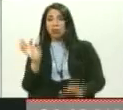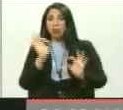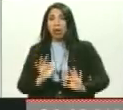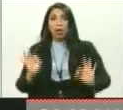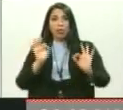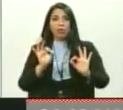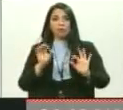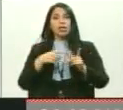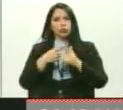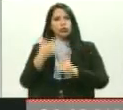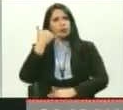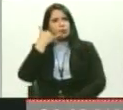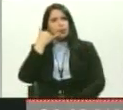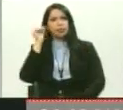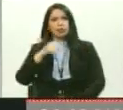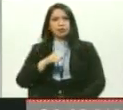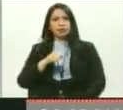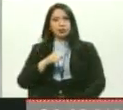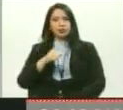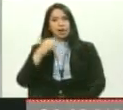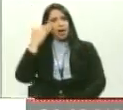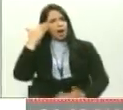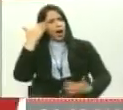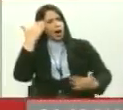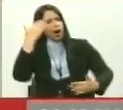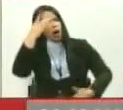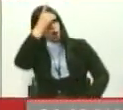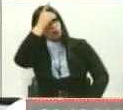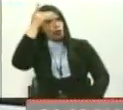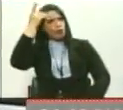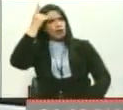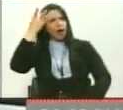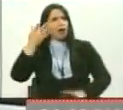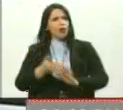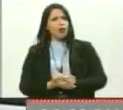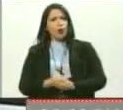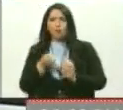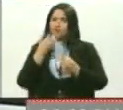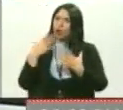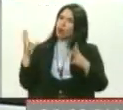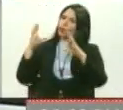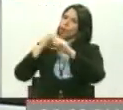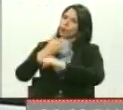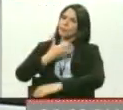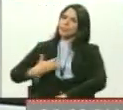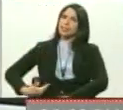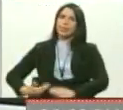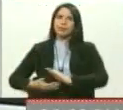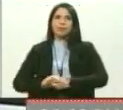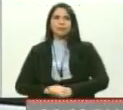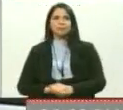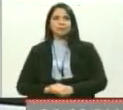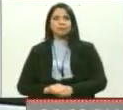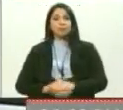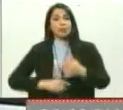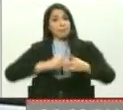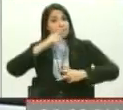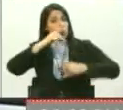Ahora sí tenemos una llamada. Ajá, Diosdado Cabello Rondón. Buenas noches, señor presidente. Programa